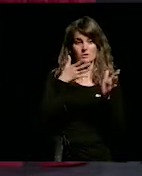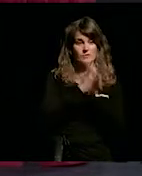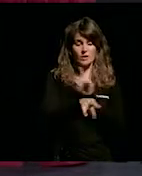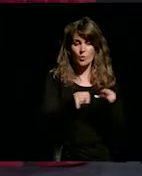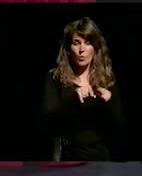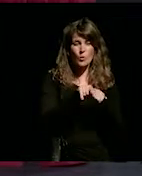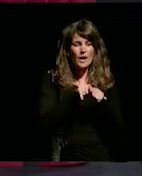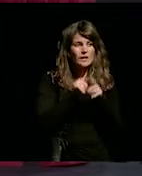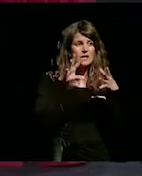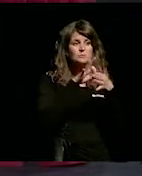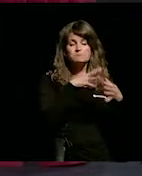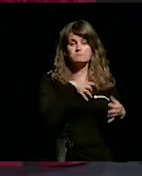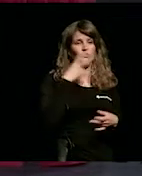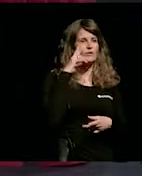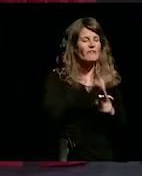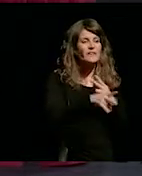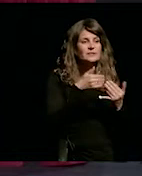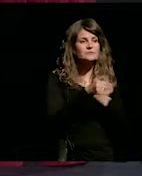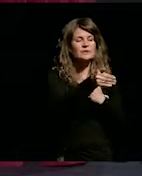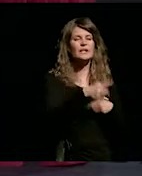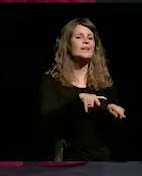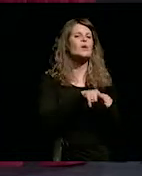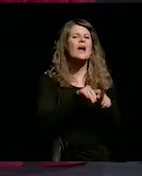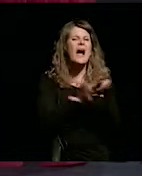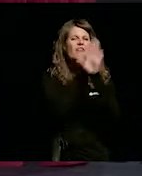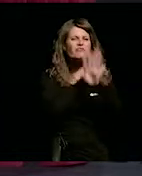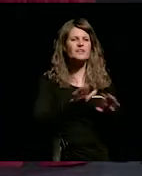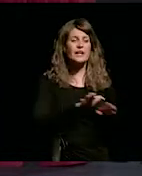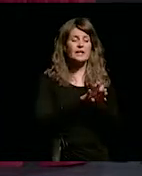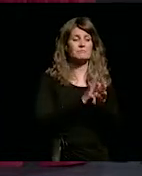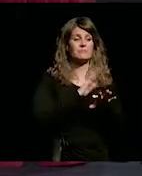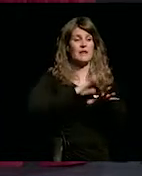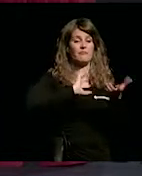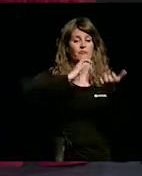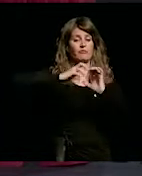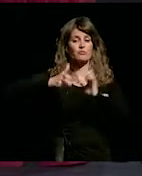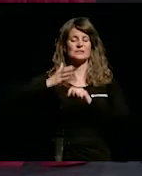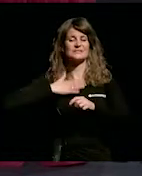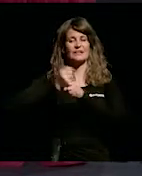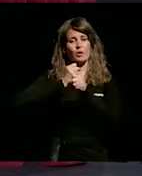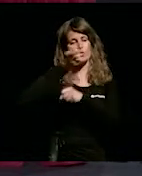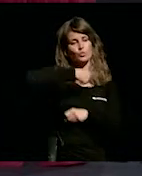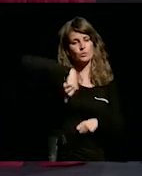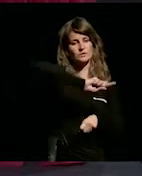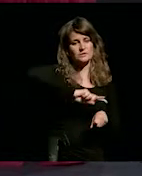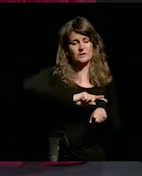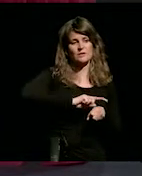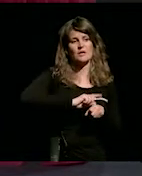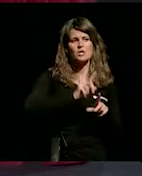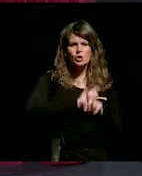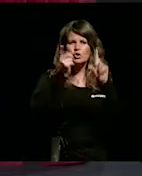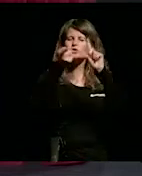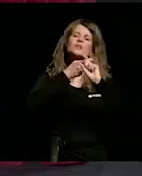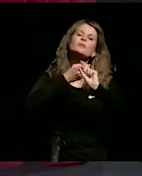Las alianzas improbables o inverosímiles son siempre clave para la forma en la que nosotros trabajamos y